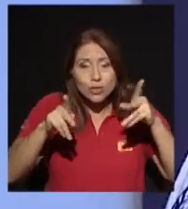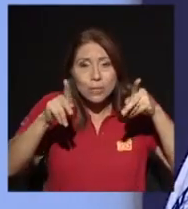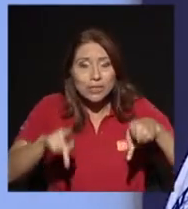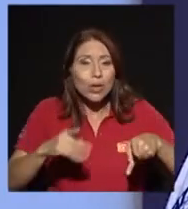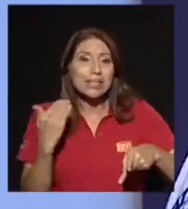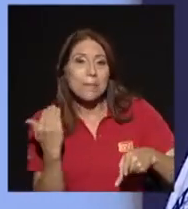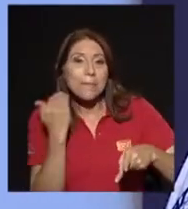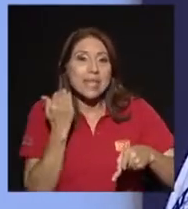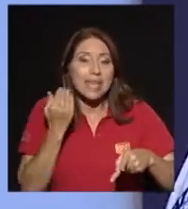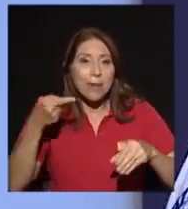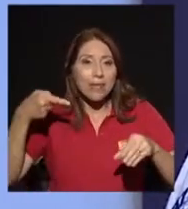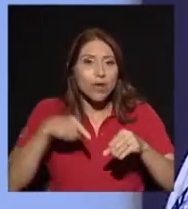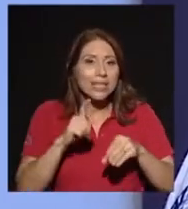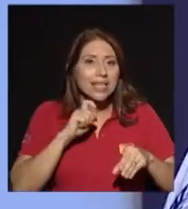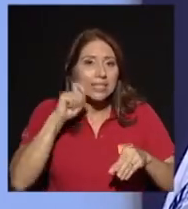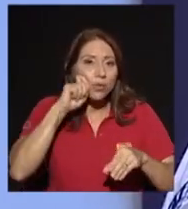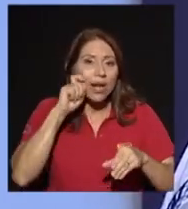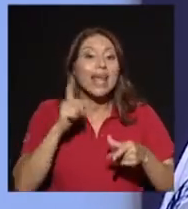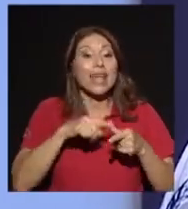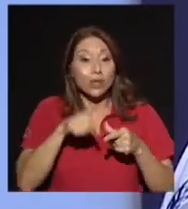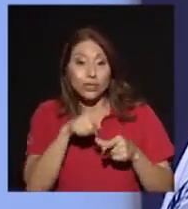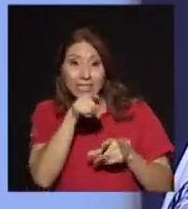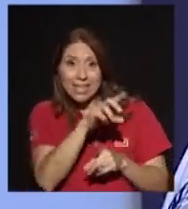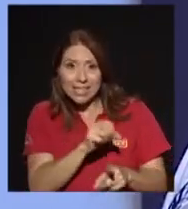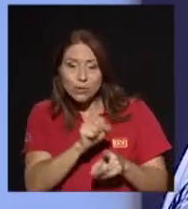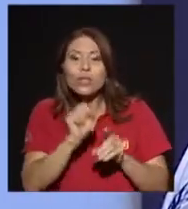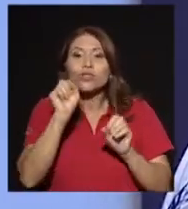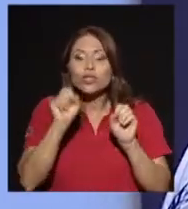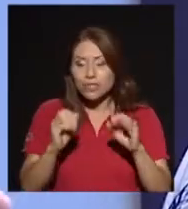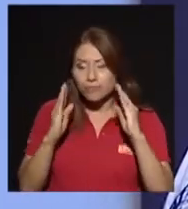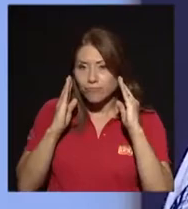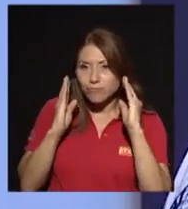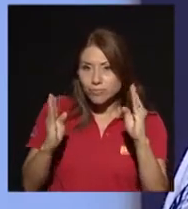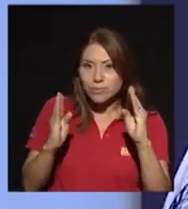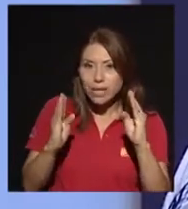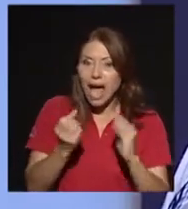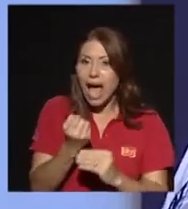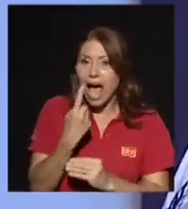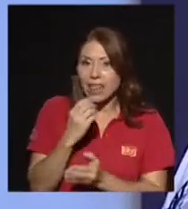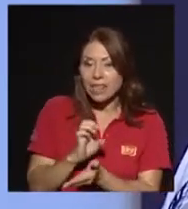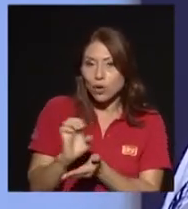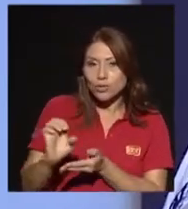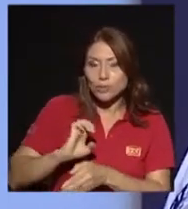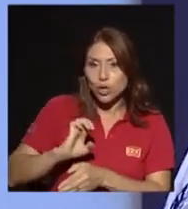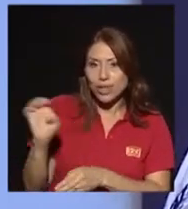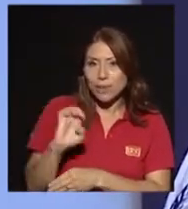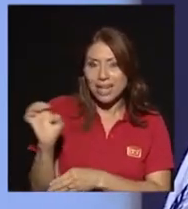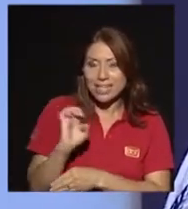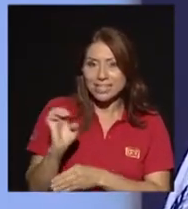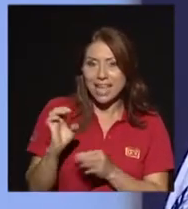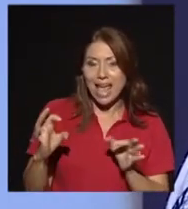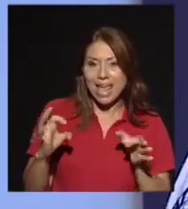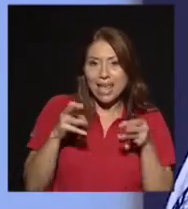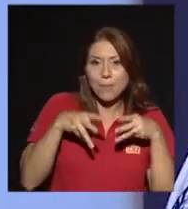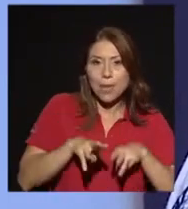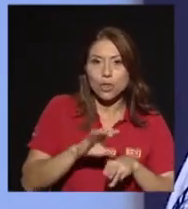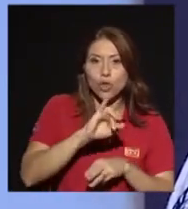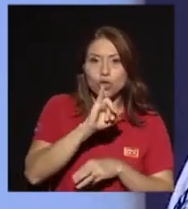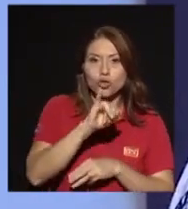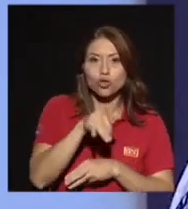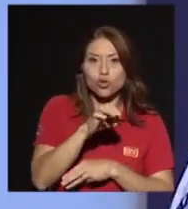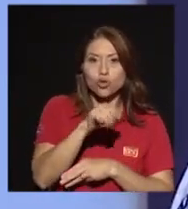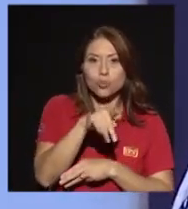está contemplado la anticoncepción de emergencia en términos del Yuspe, que creo que bueno, ahorita van a aclarar un poco más qué es una cosa y la otra. Pero a